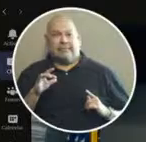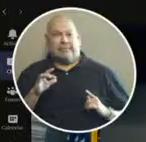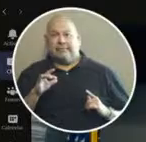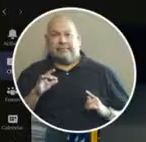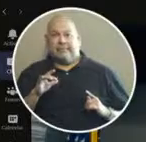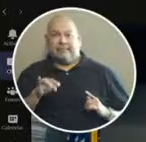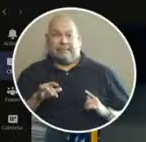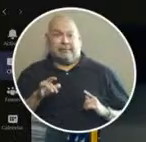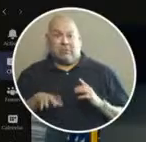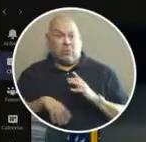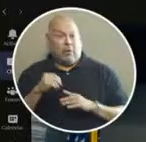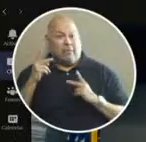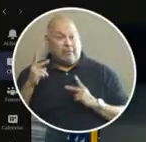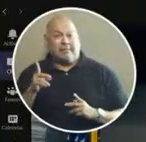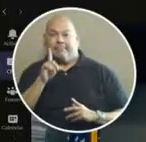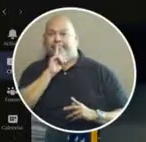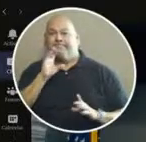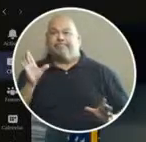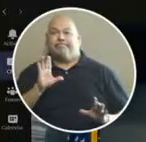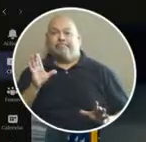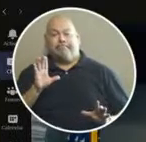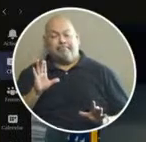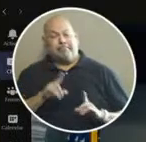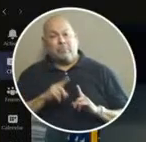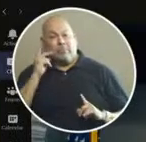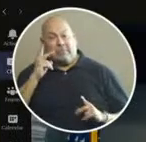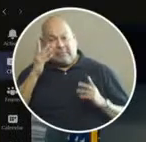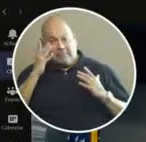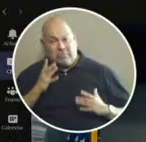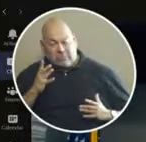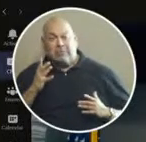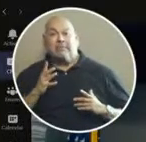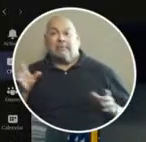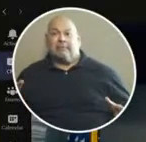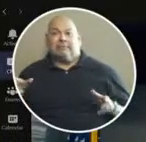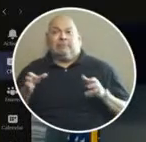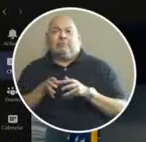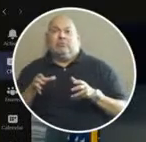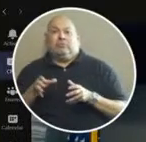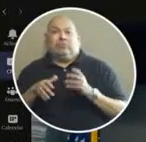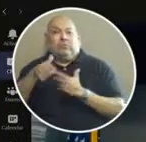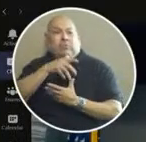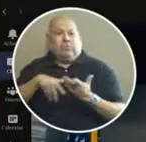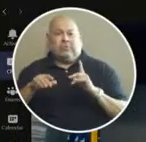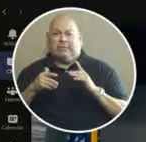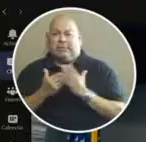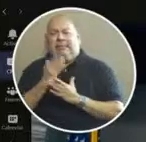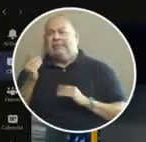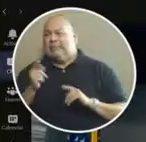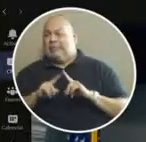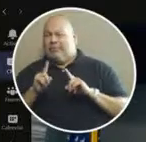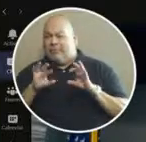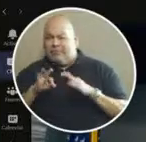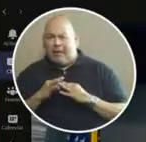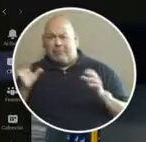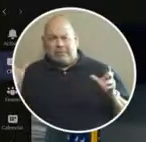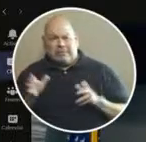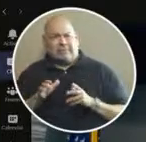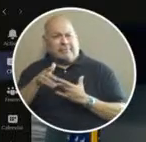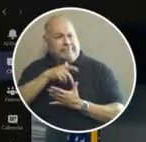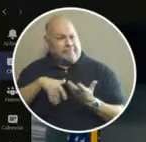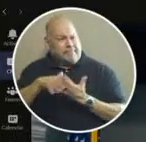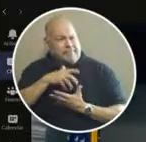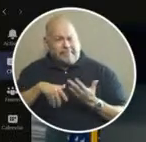esas casas. Hemos visto que desafortunadamente al juntarse varias familias de la